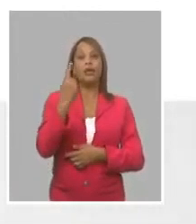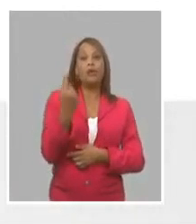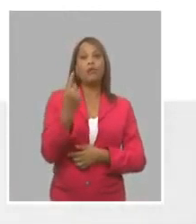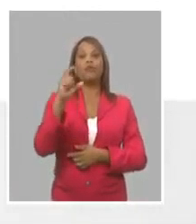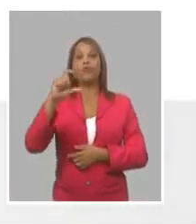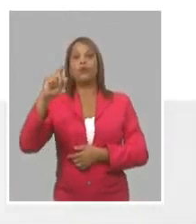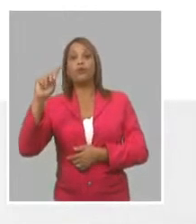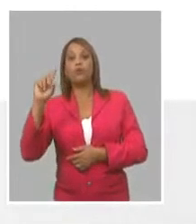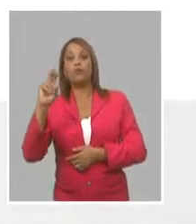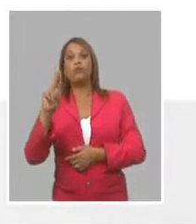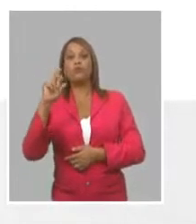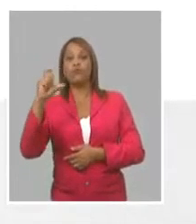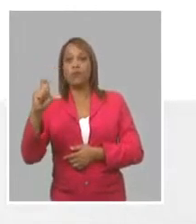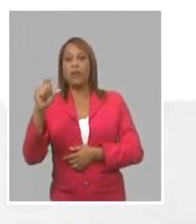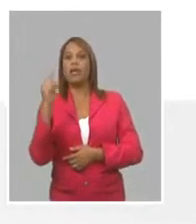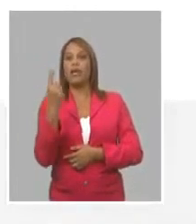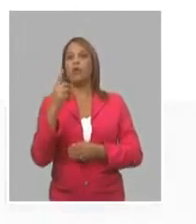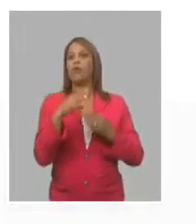dólar.